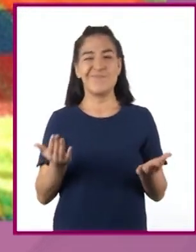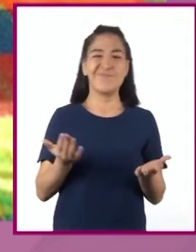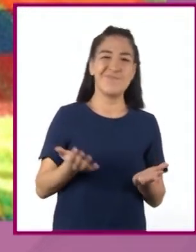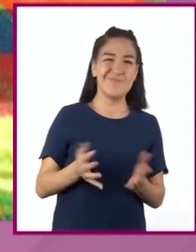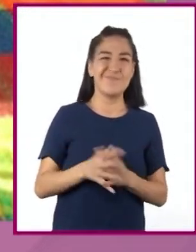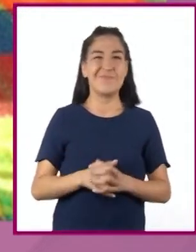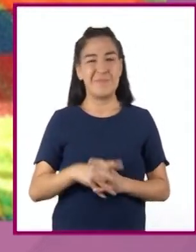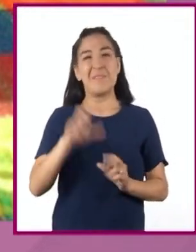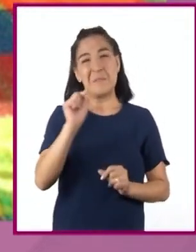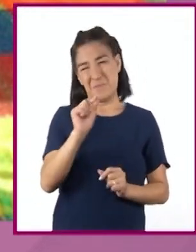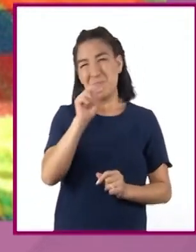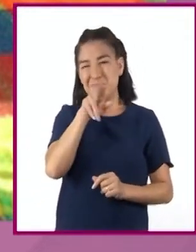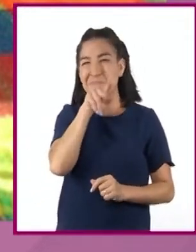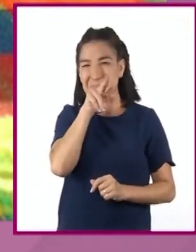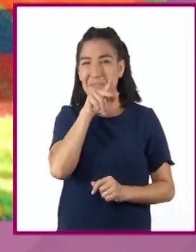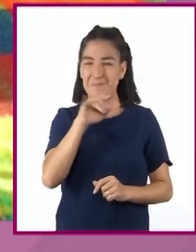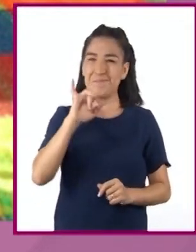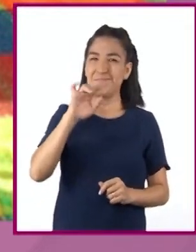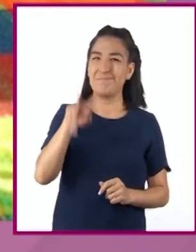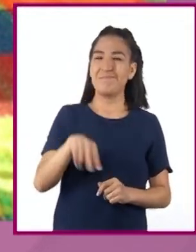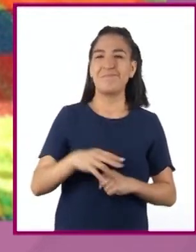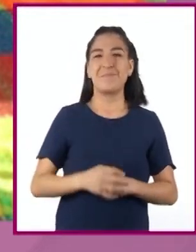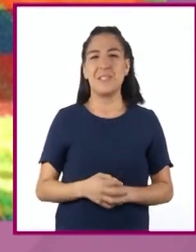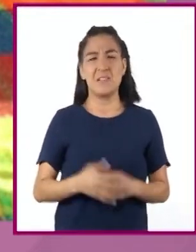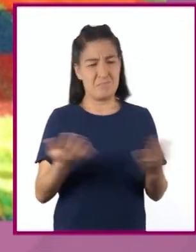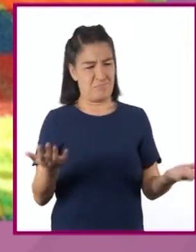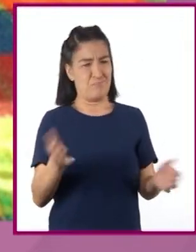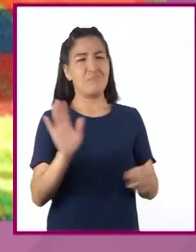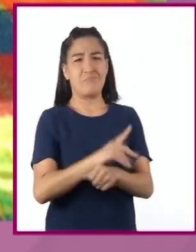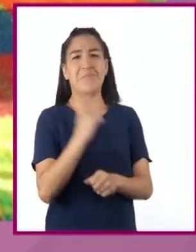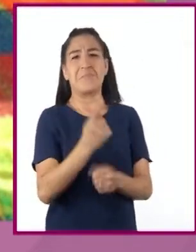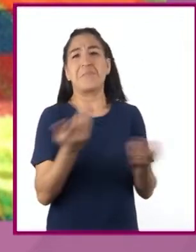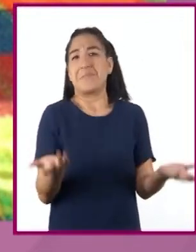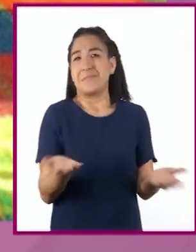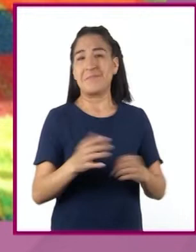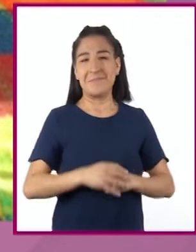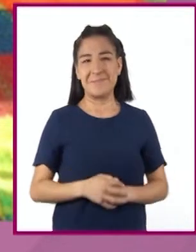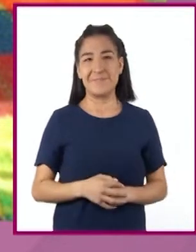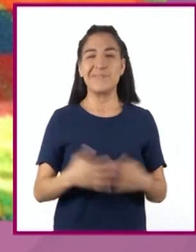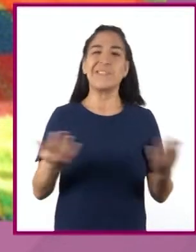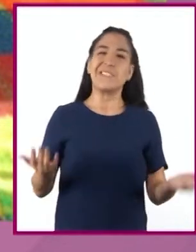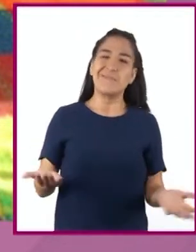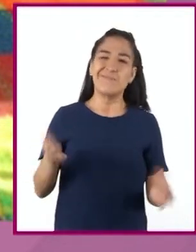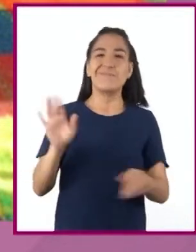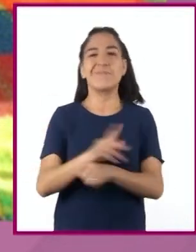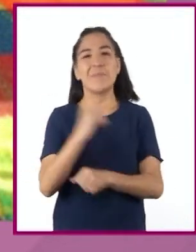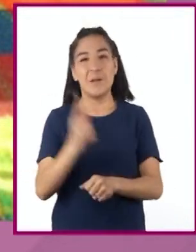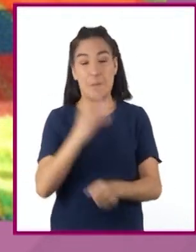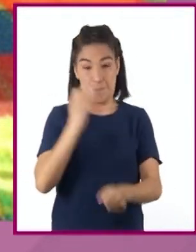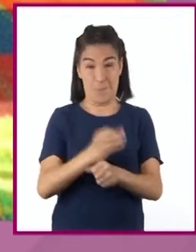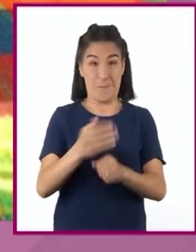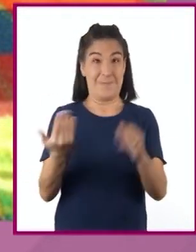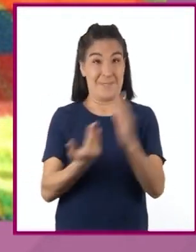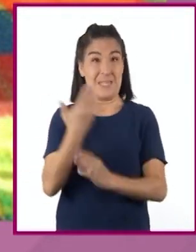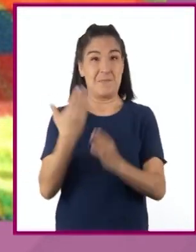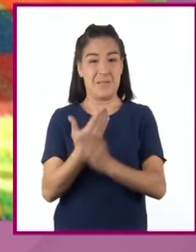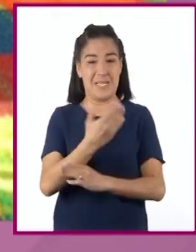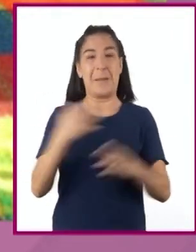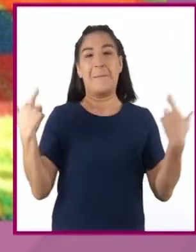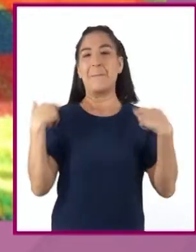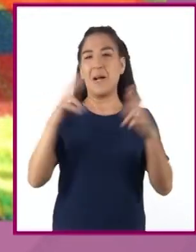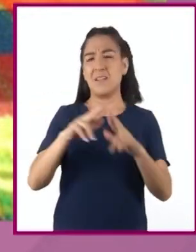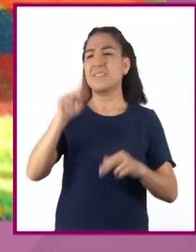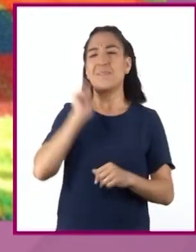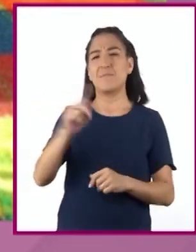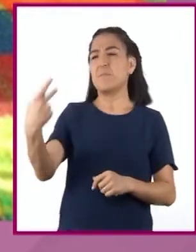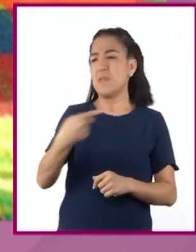Pues un poco preocupada, la verdad. ¿Y eso? ¿Por qué? Pues porque hoy por la mañana la maestra me